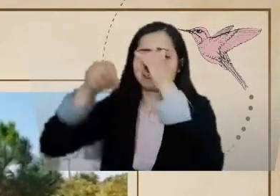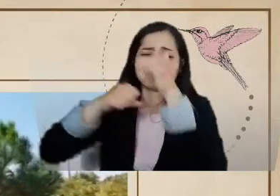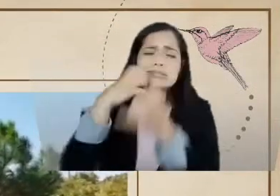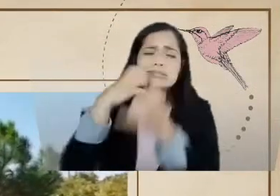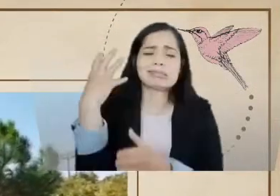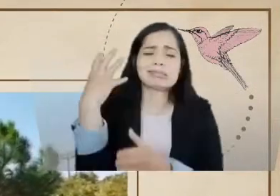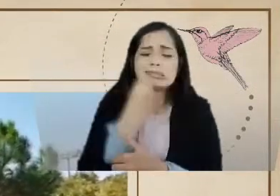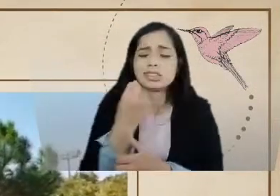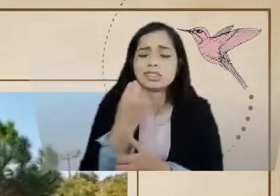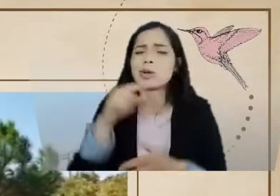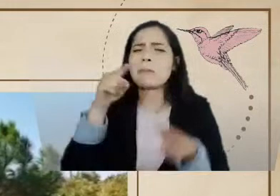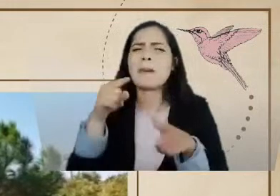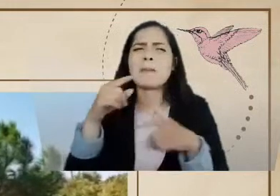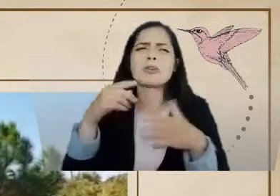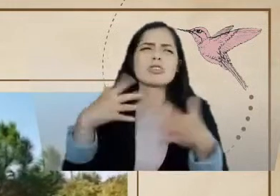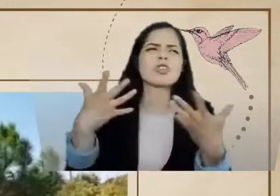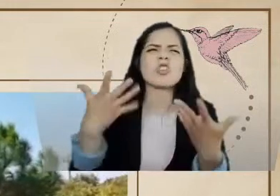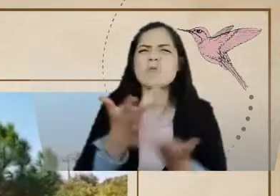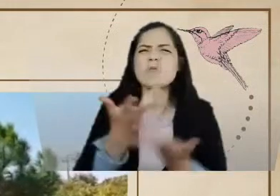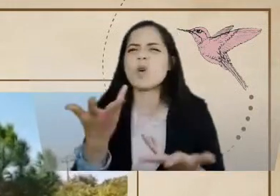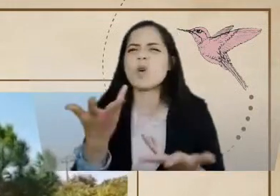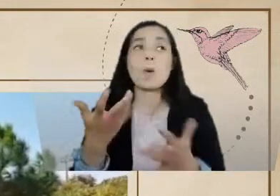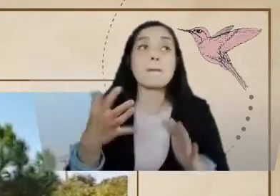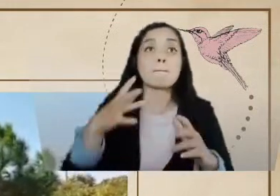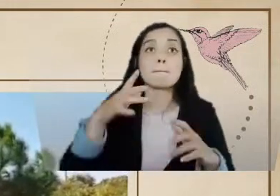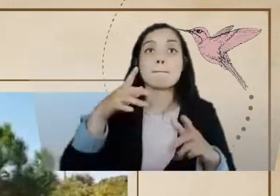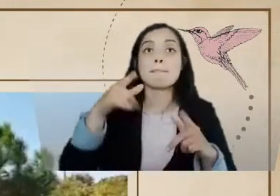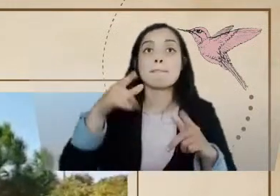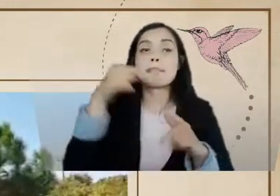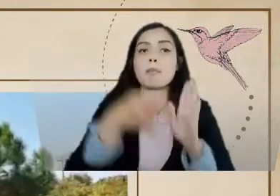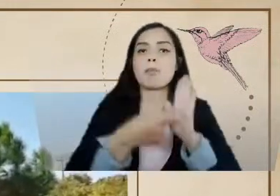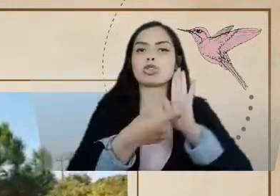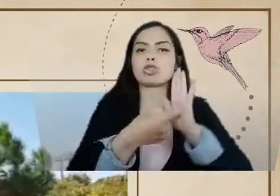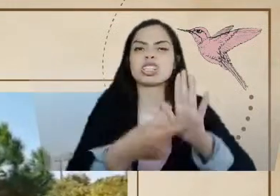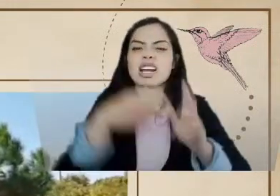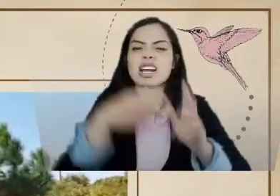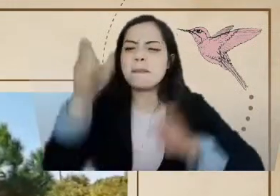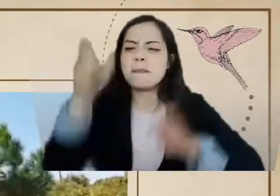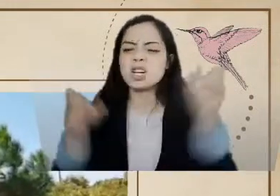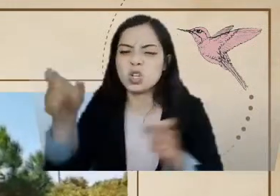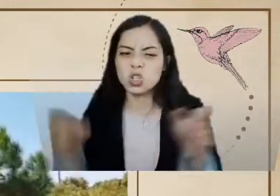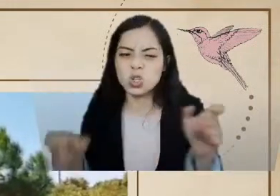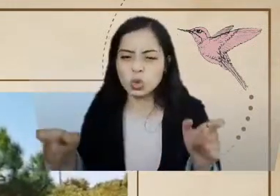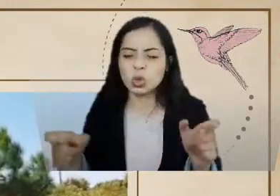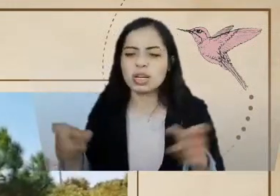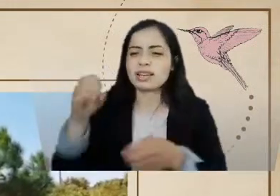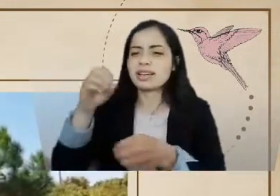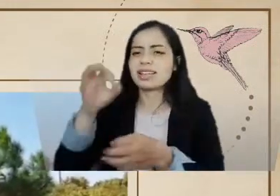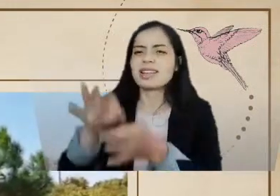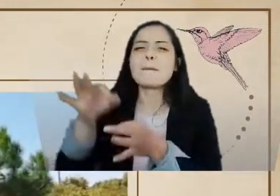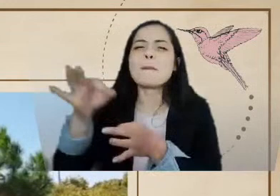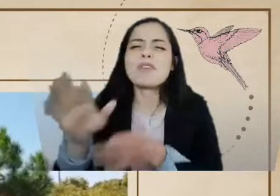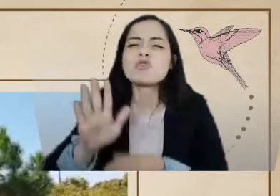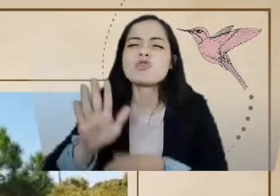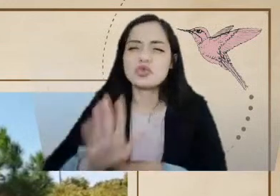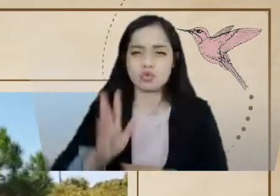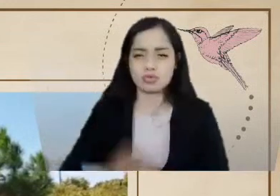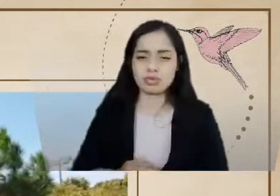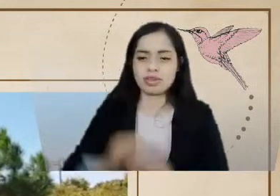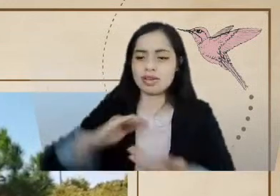buscando en esta riqueza una de las mayores oportunidades de desarrollo para el país, el aviturismo.